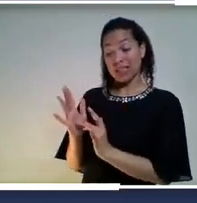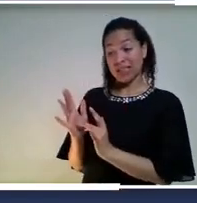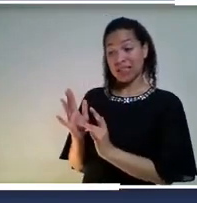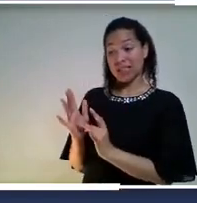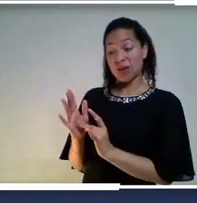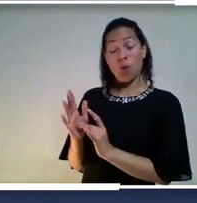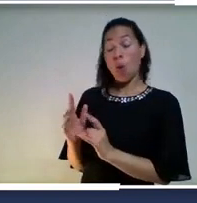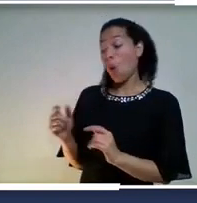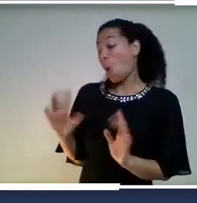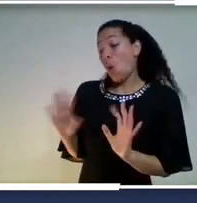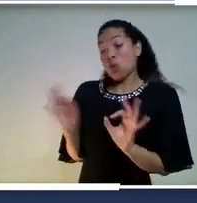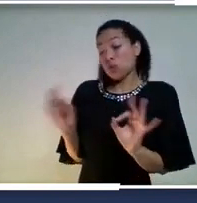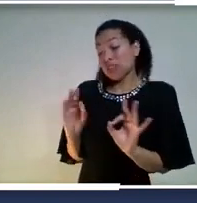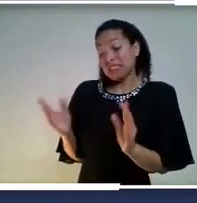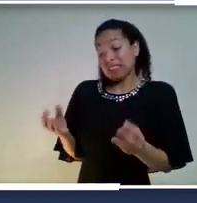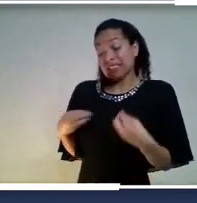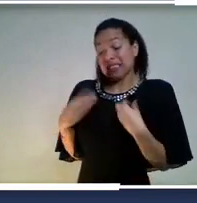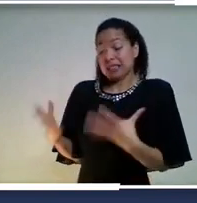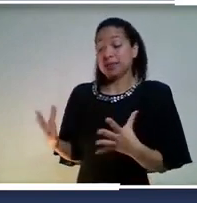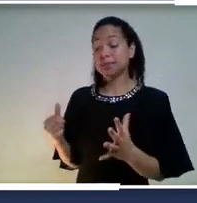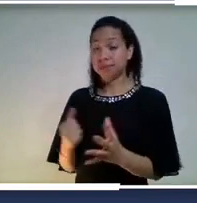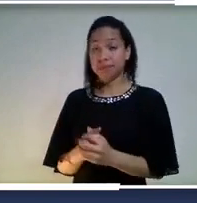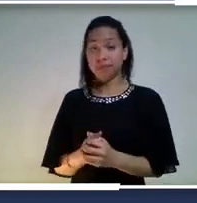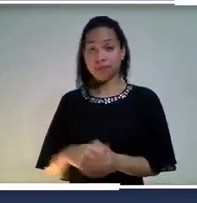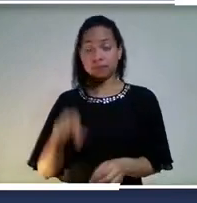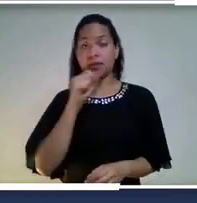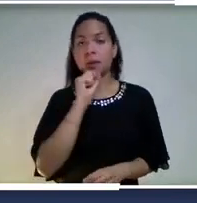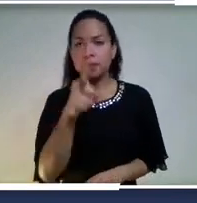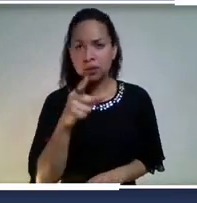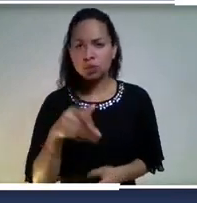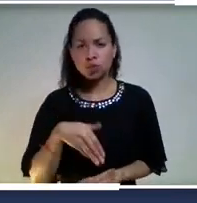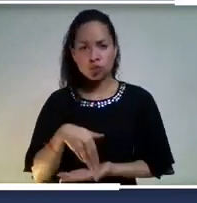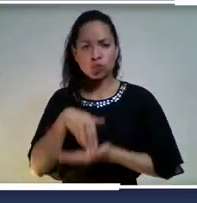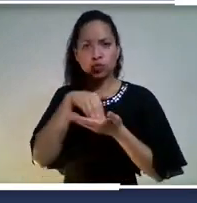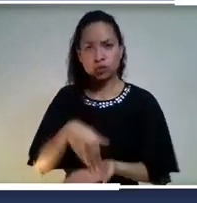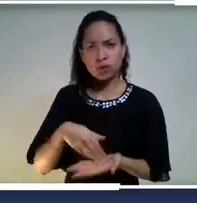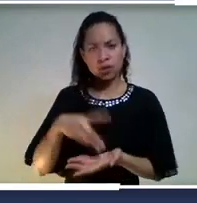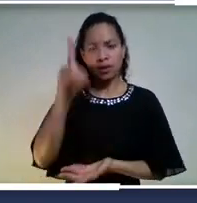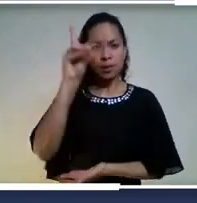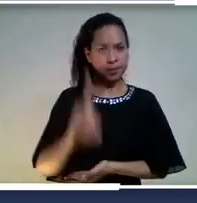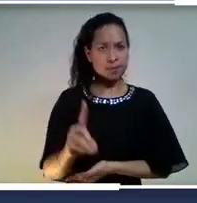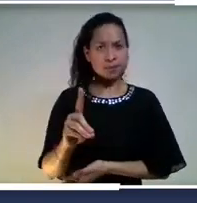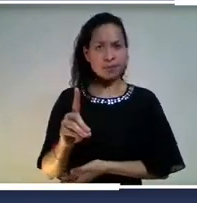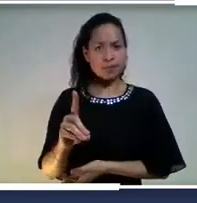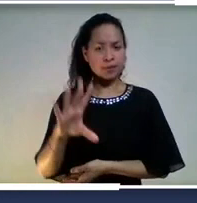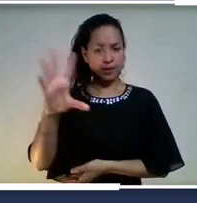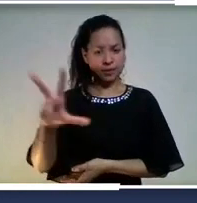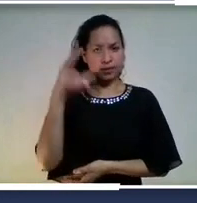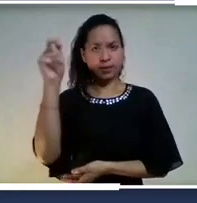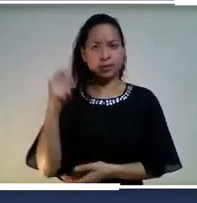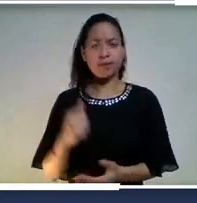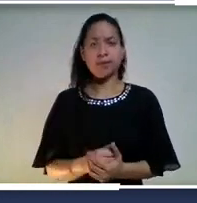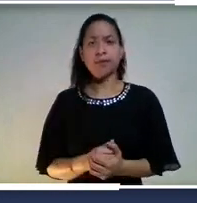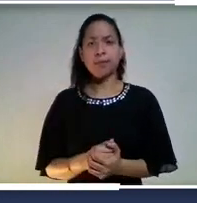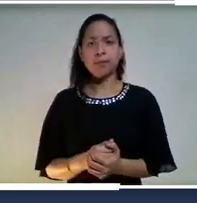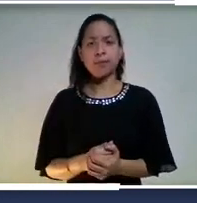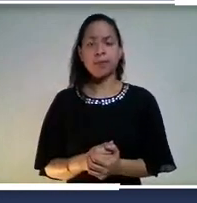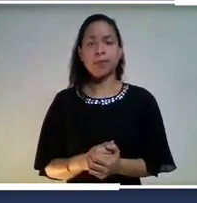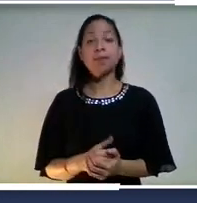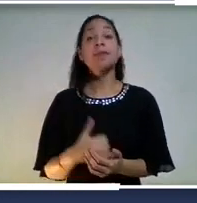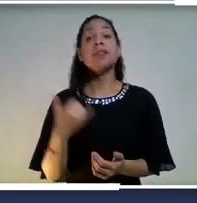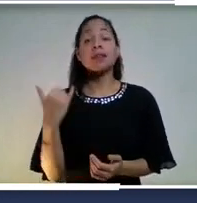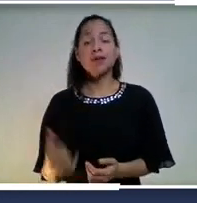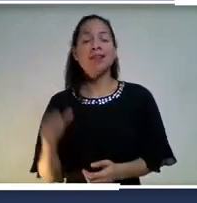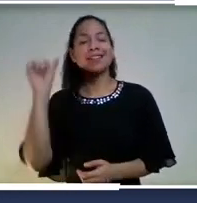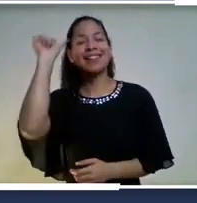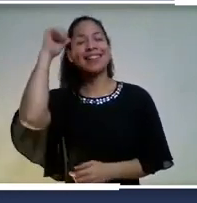lista para una decisión por cristo haremos como los temas anteriores tienes tres opciones y mi deseo